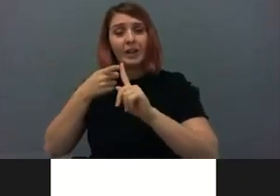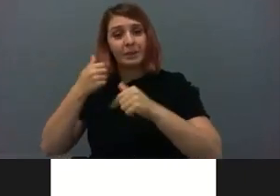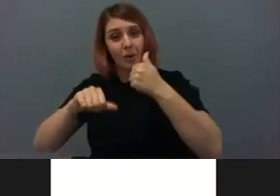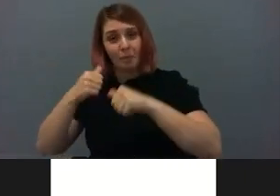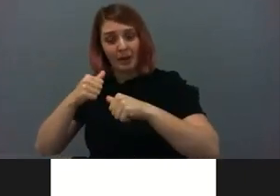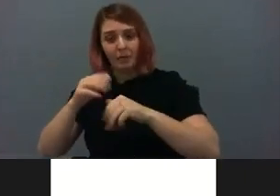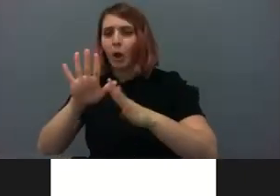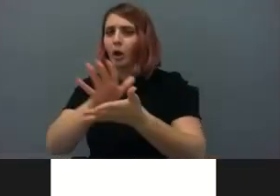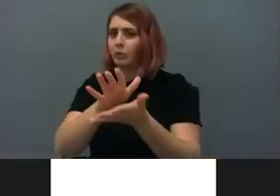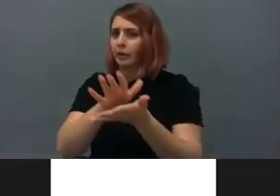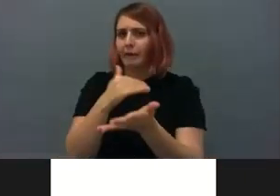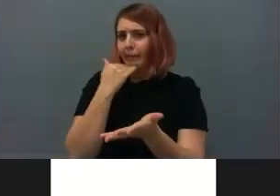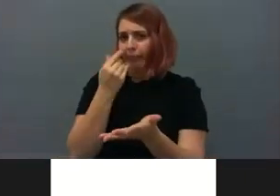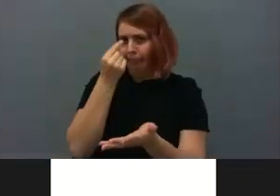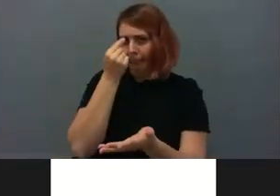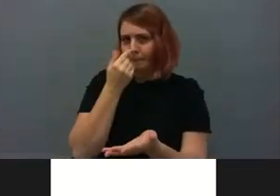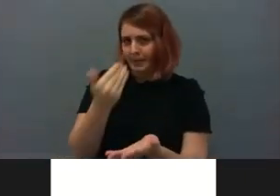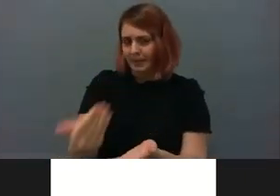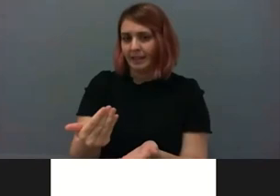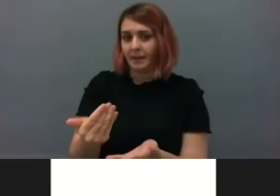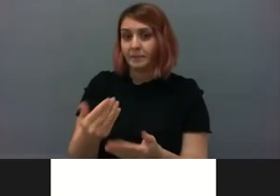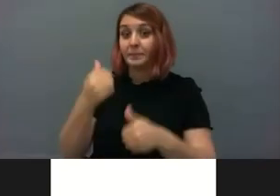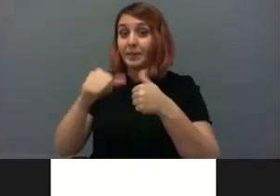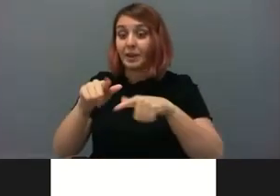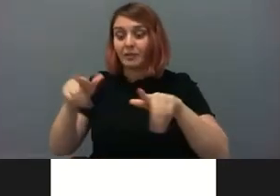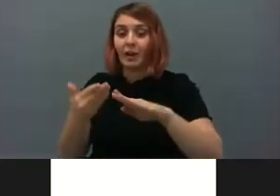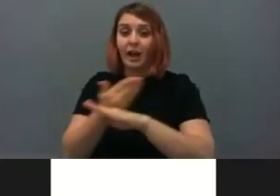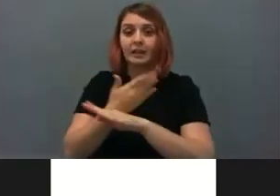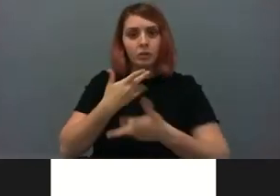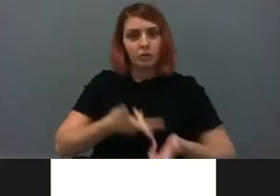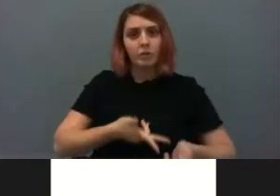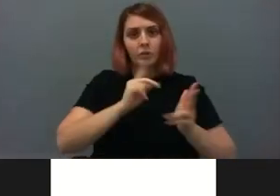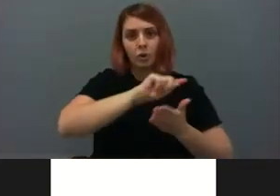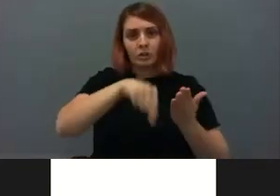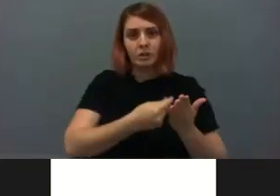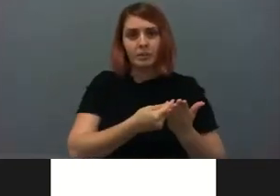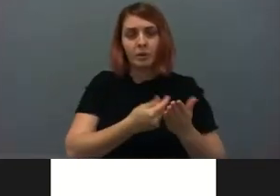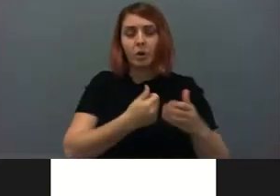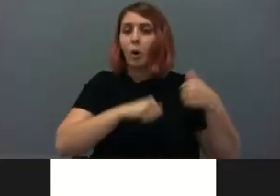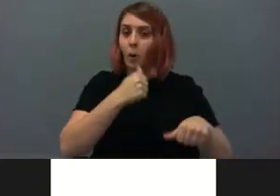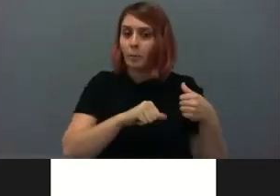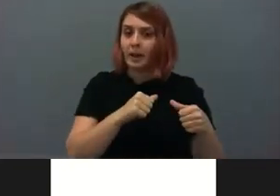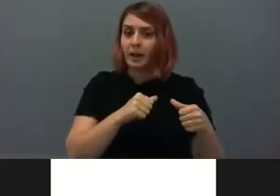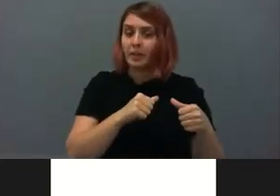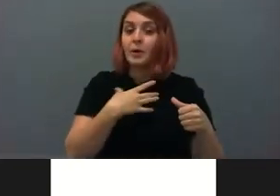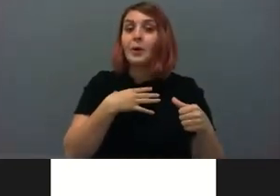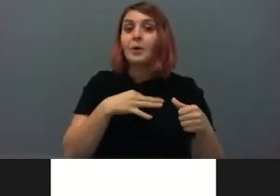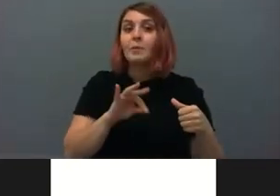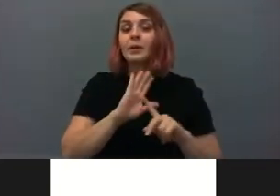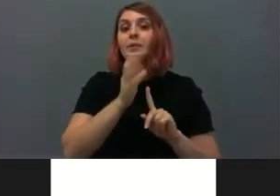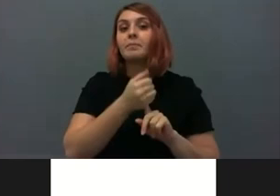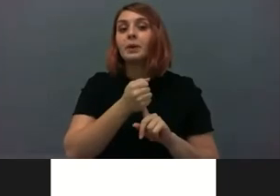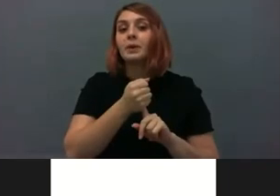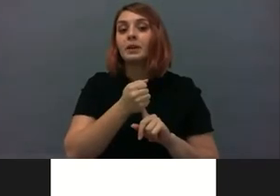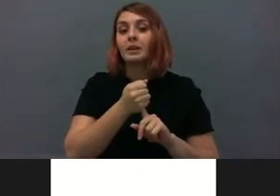Pero tranquilos, que será cosa de nada. Antes de entrar al quirófano, firmamos nuestro consentimiento a dicha operación y que podían encontrarse con